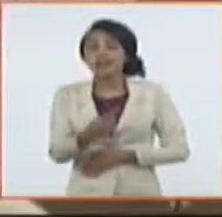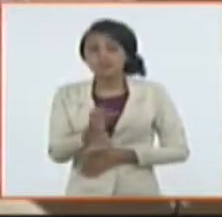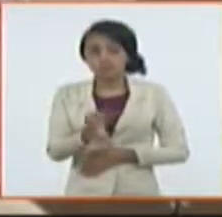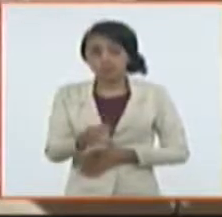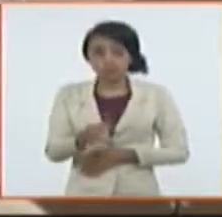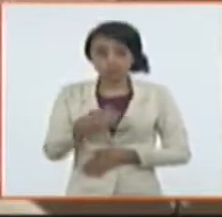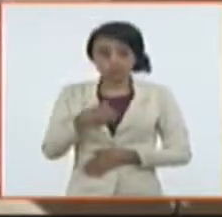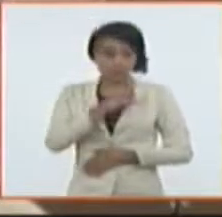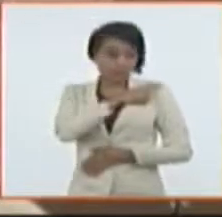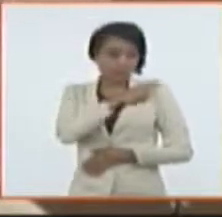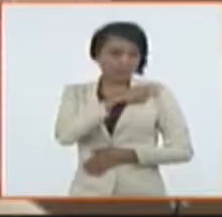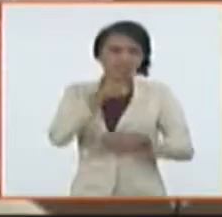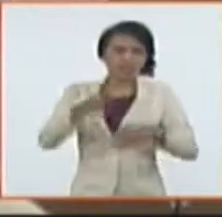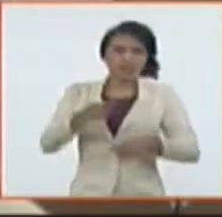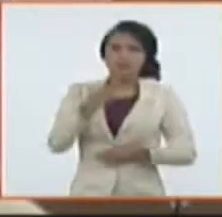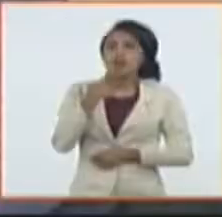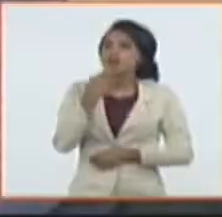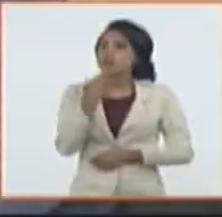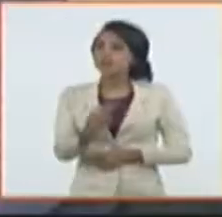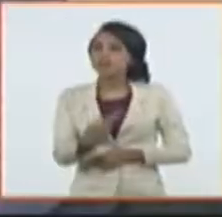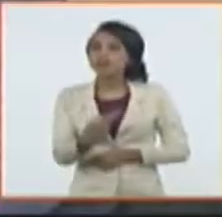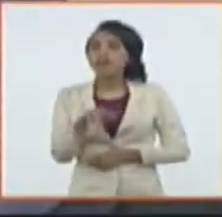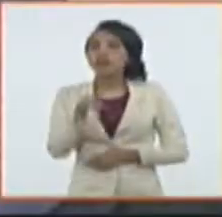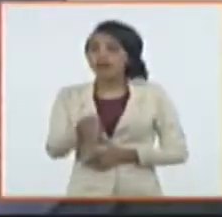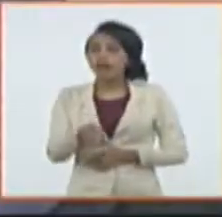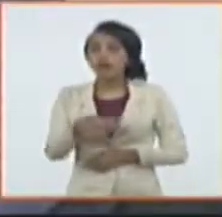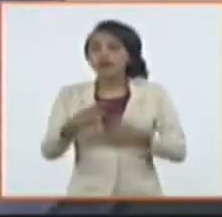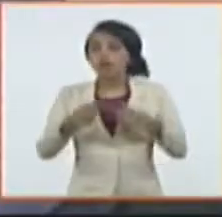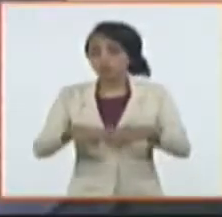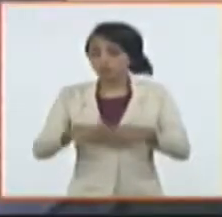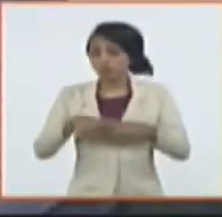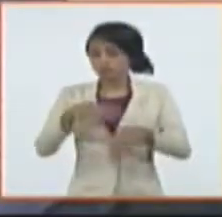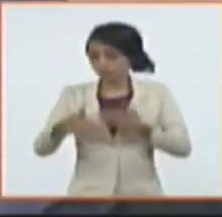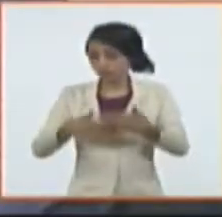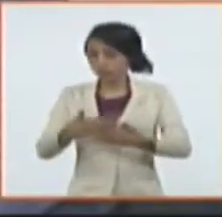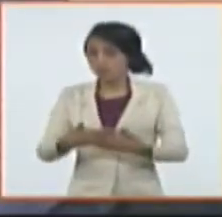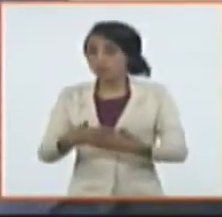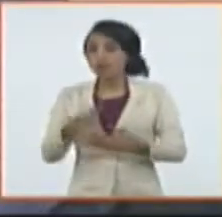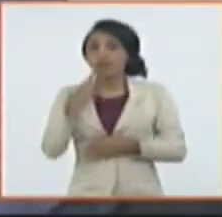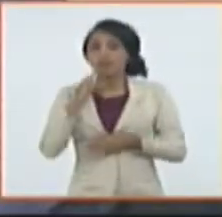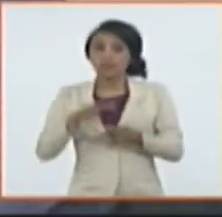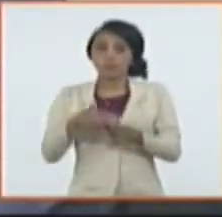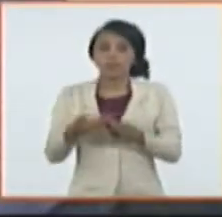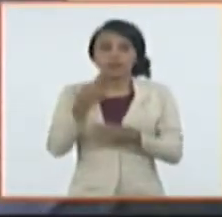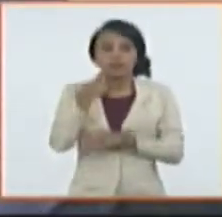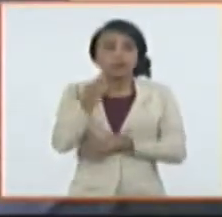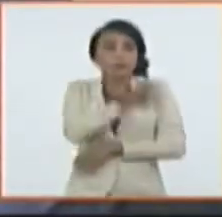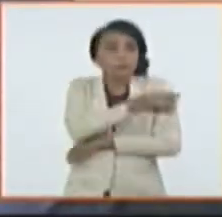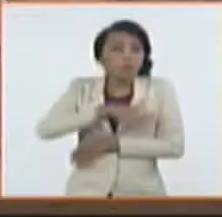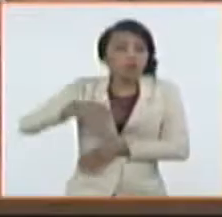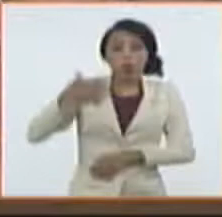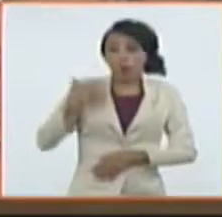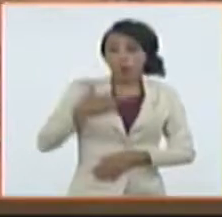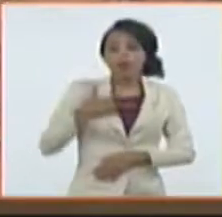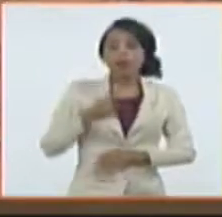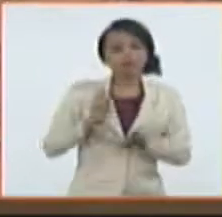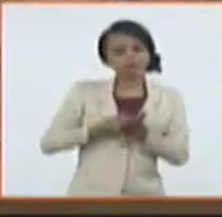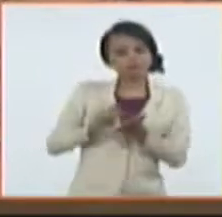el año, eso nos dará mejores condiciones hacia la solución del planteamiento de la población con todo lo que se está haciendo en los